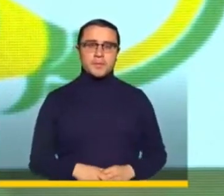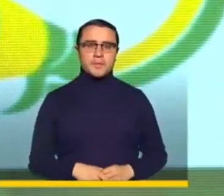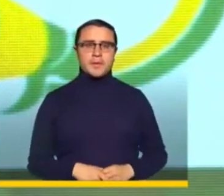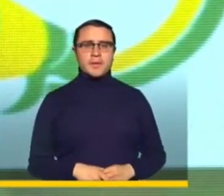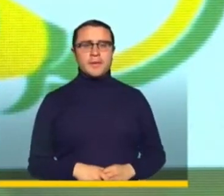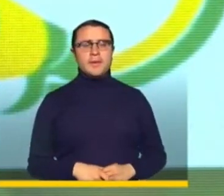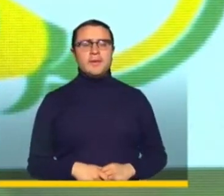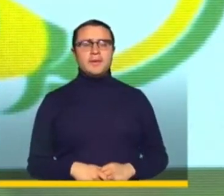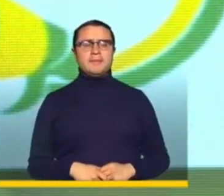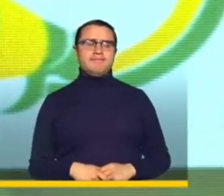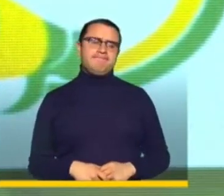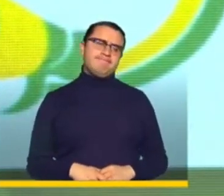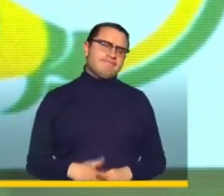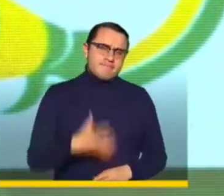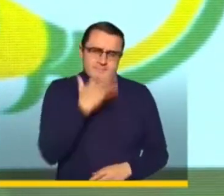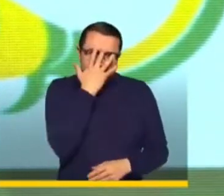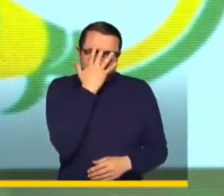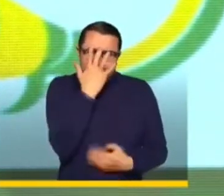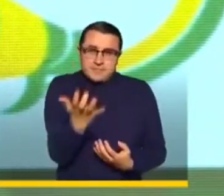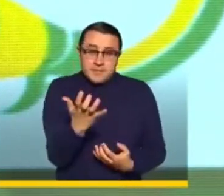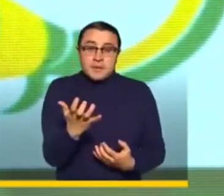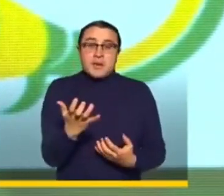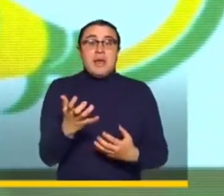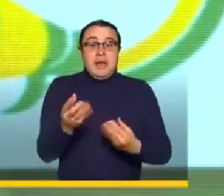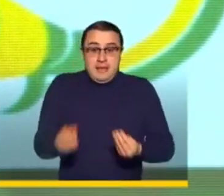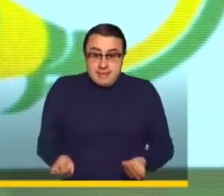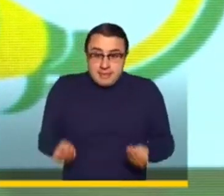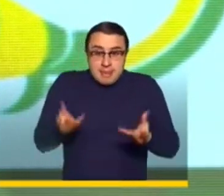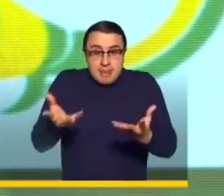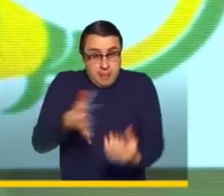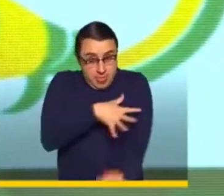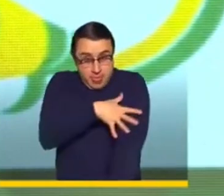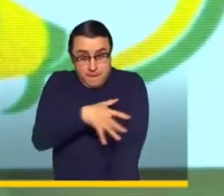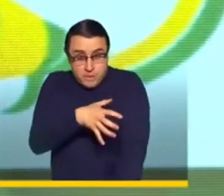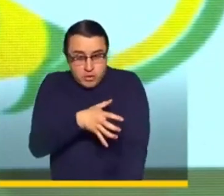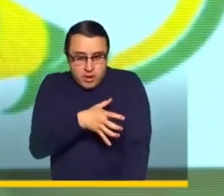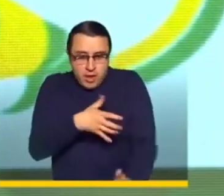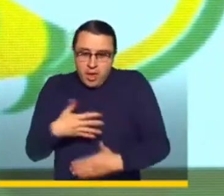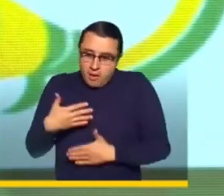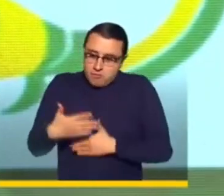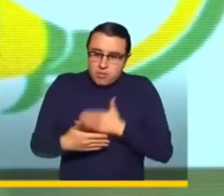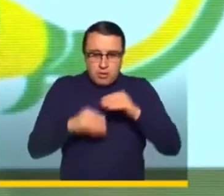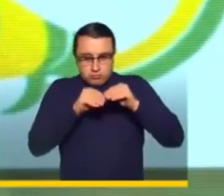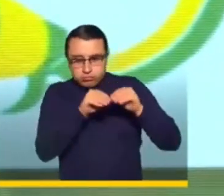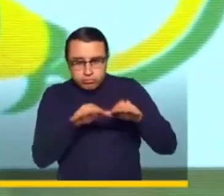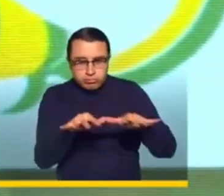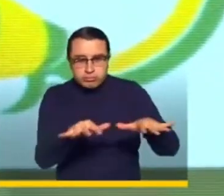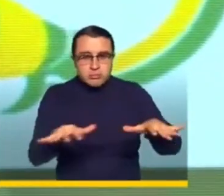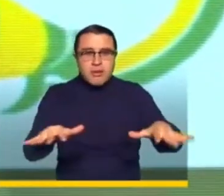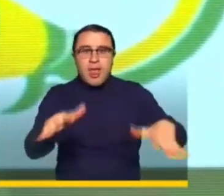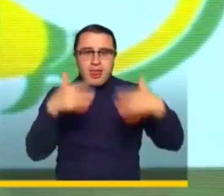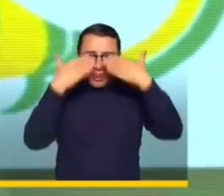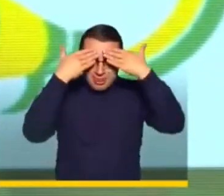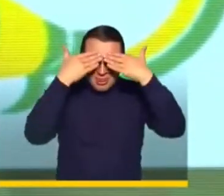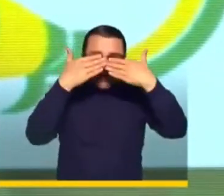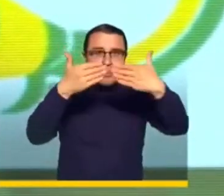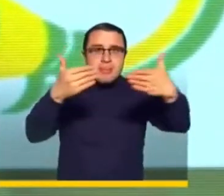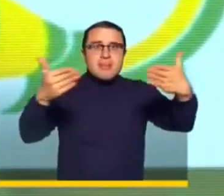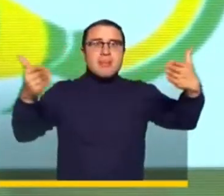Porque a partir de eso se construye una democracia y se construye la paz.